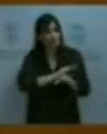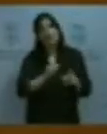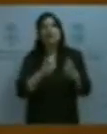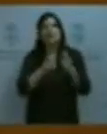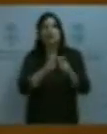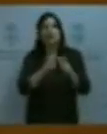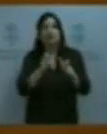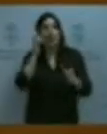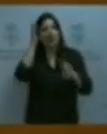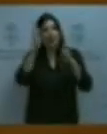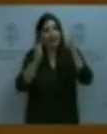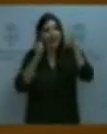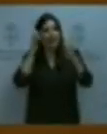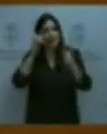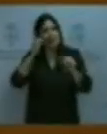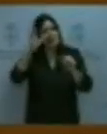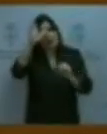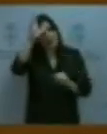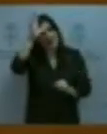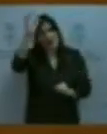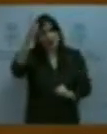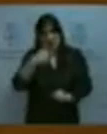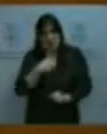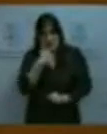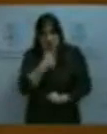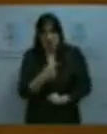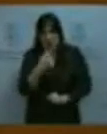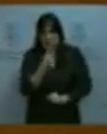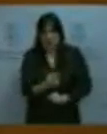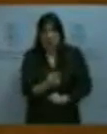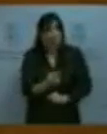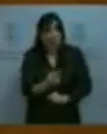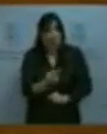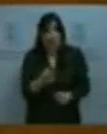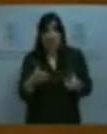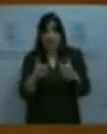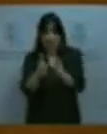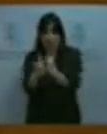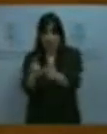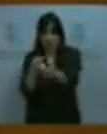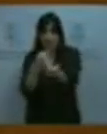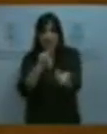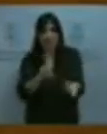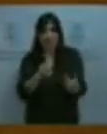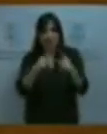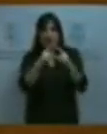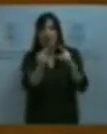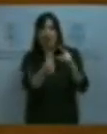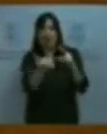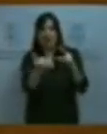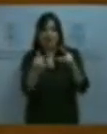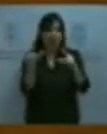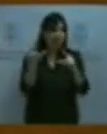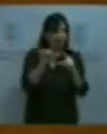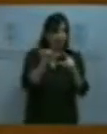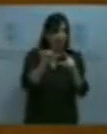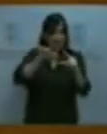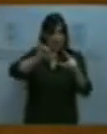digo yo. Lo dice el sector. En el oriente, en el occidente, en el centro, en las cuencas, en la